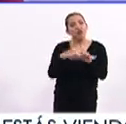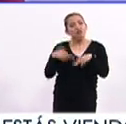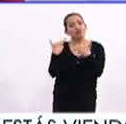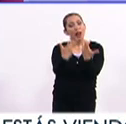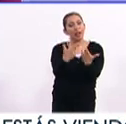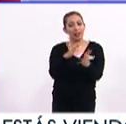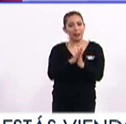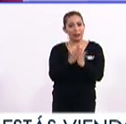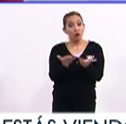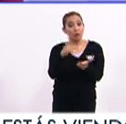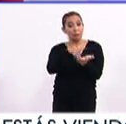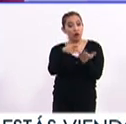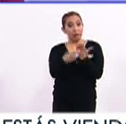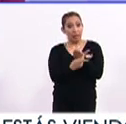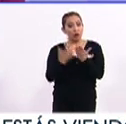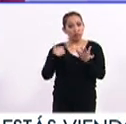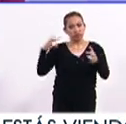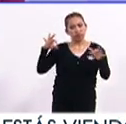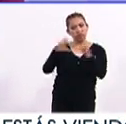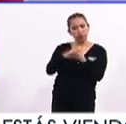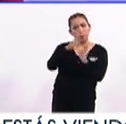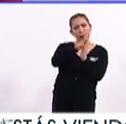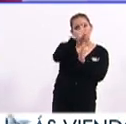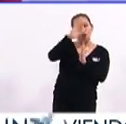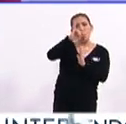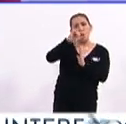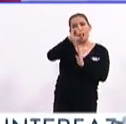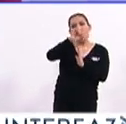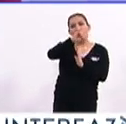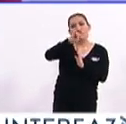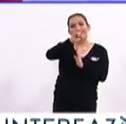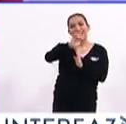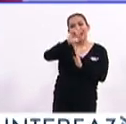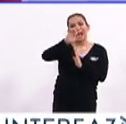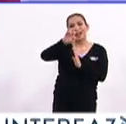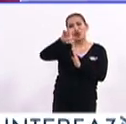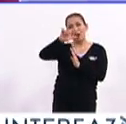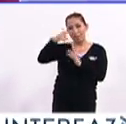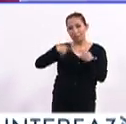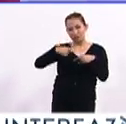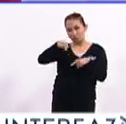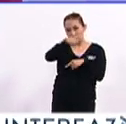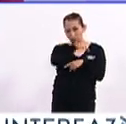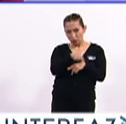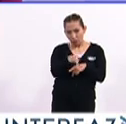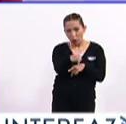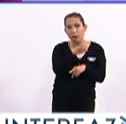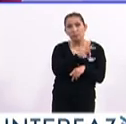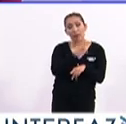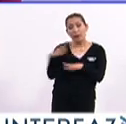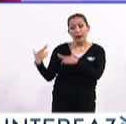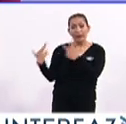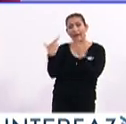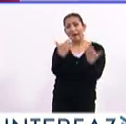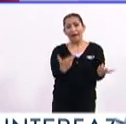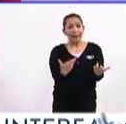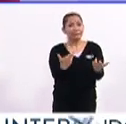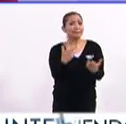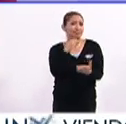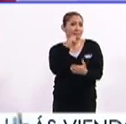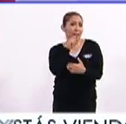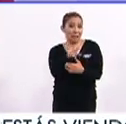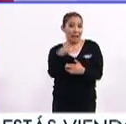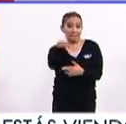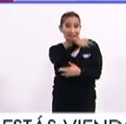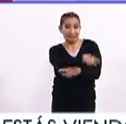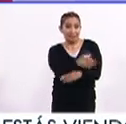un Libro, un proyecto que está coordinado por la Biblioteca Juan José Arreola, donde los participantes pueden donar y pues